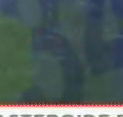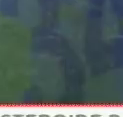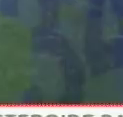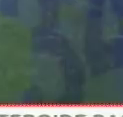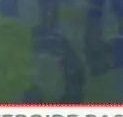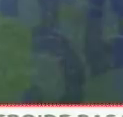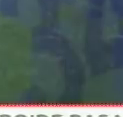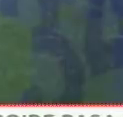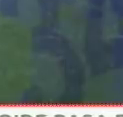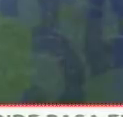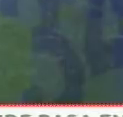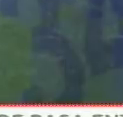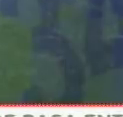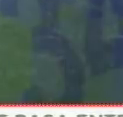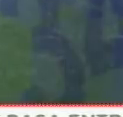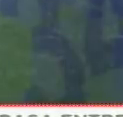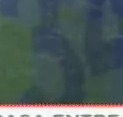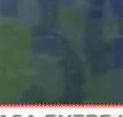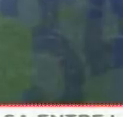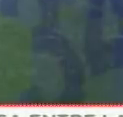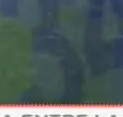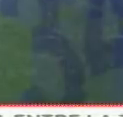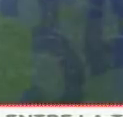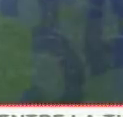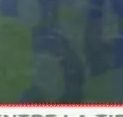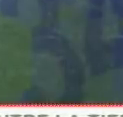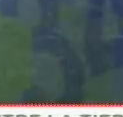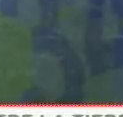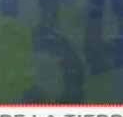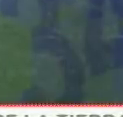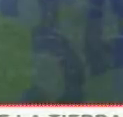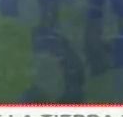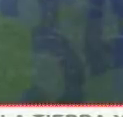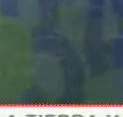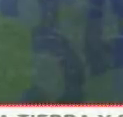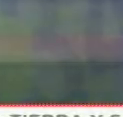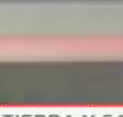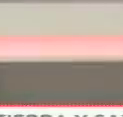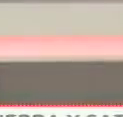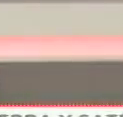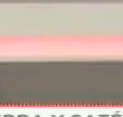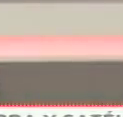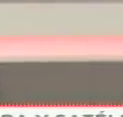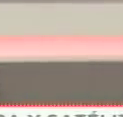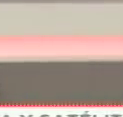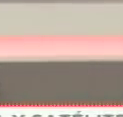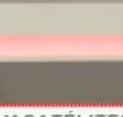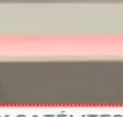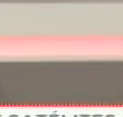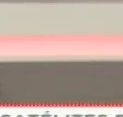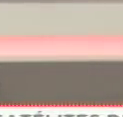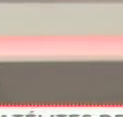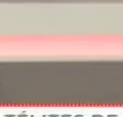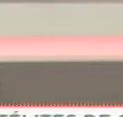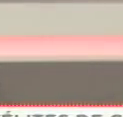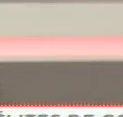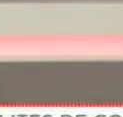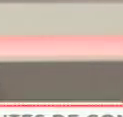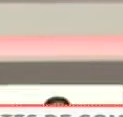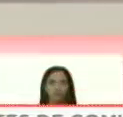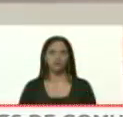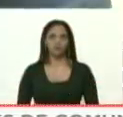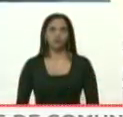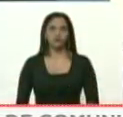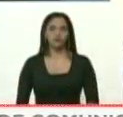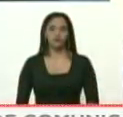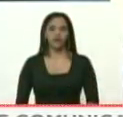hacer justicia. Ministro, ¿solamente participó el CICPC en estas investigaciones? Solamente el CICPC,